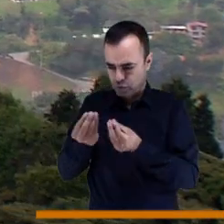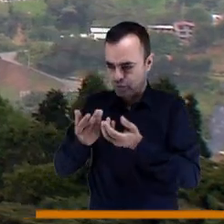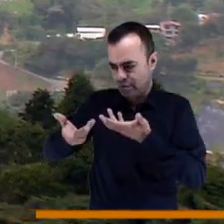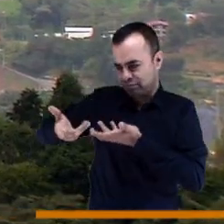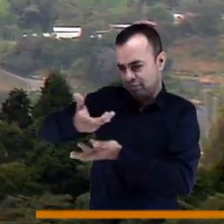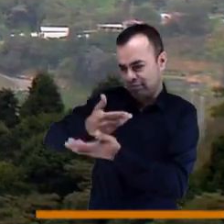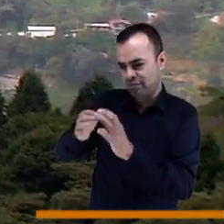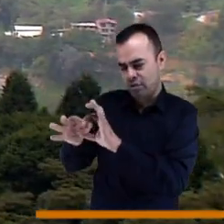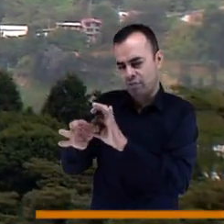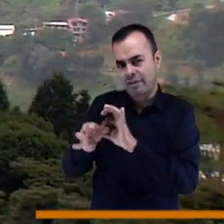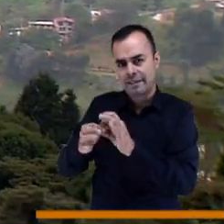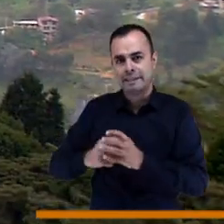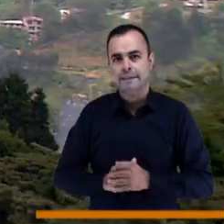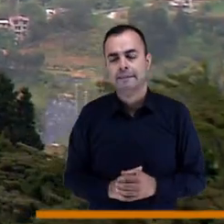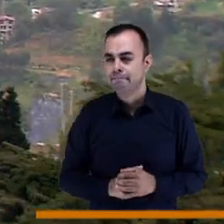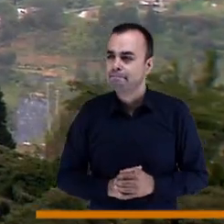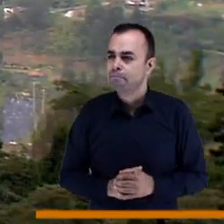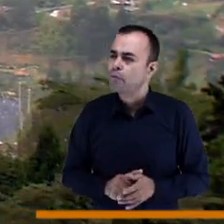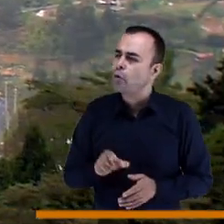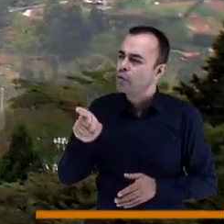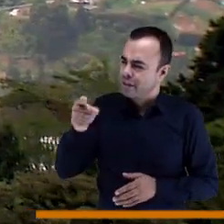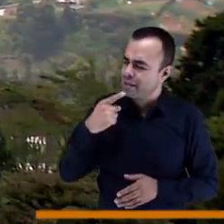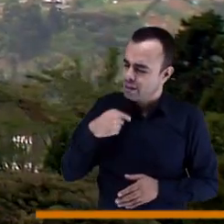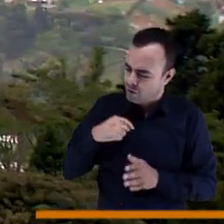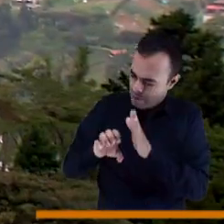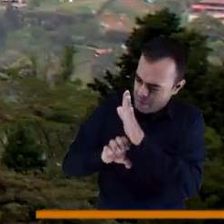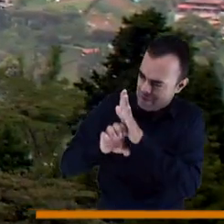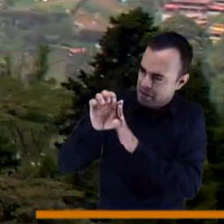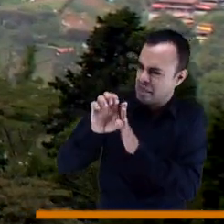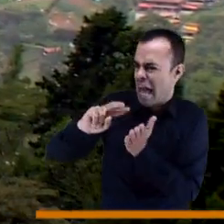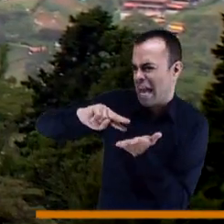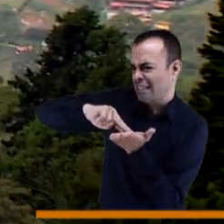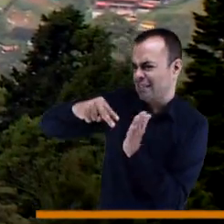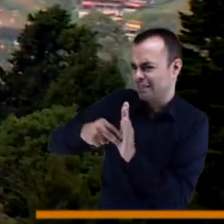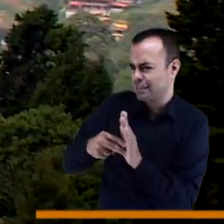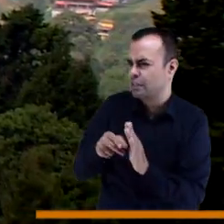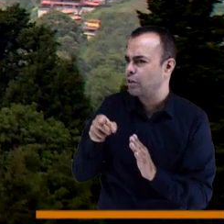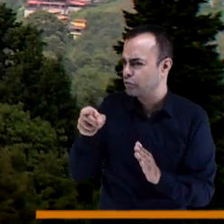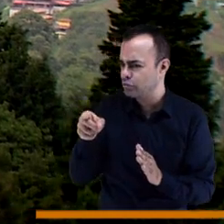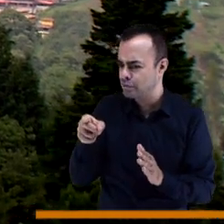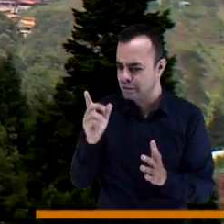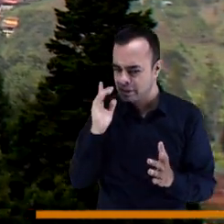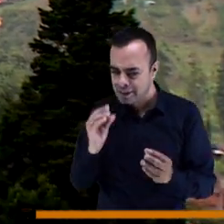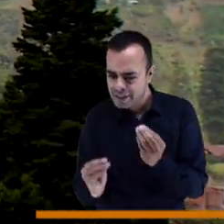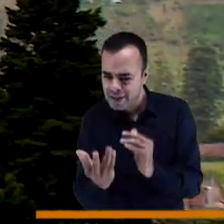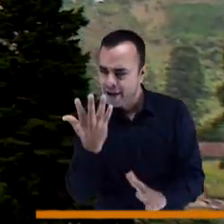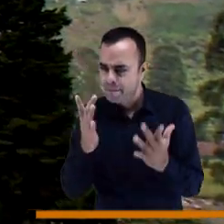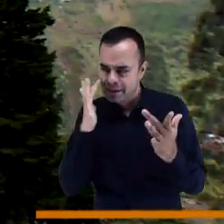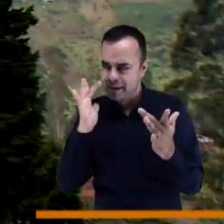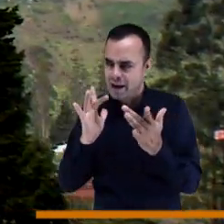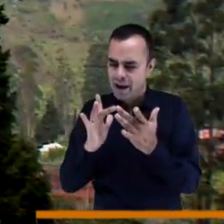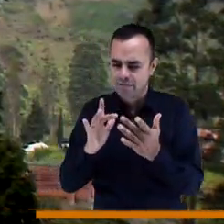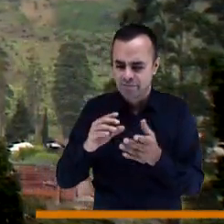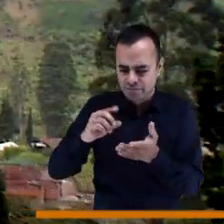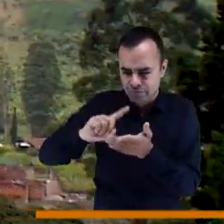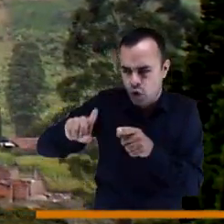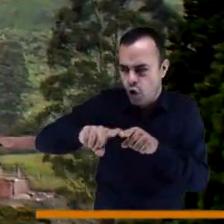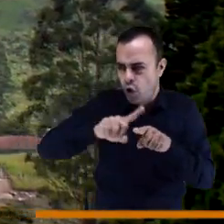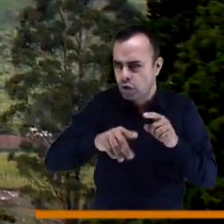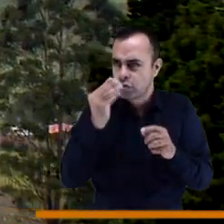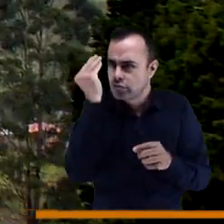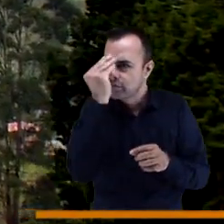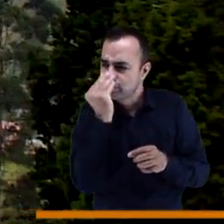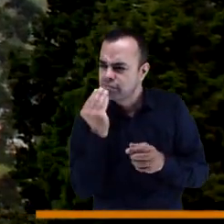mujeres. Doña Carmen, hábleme de sus emprendimientos como que cosméticos con ingredientes naturales. Fuimos